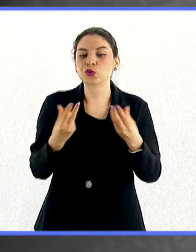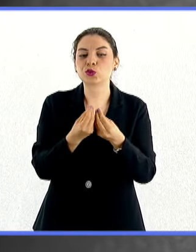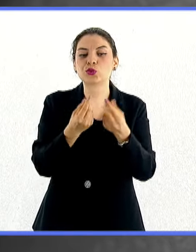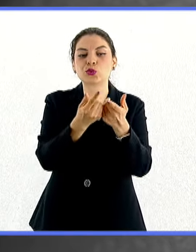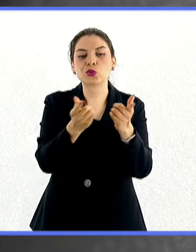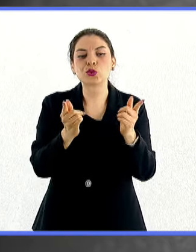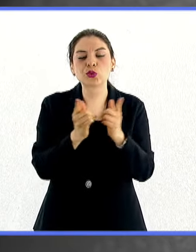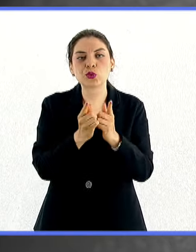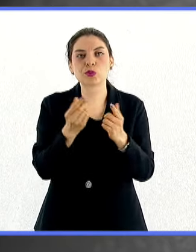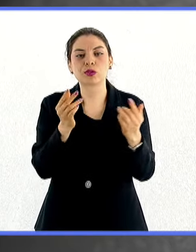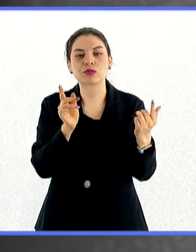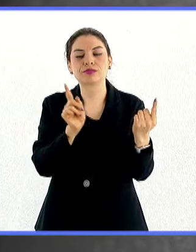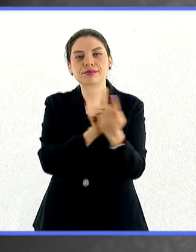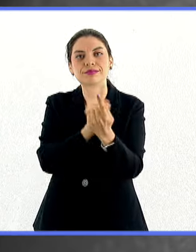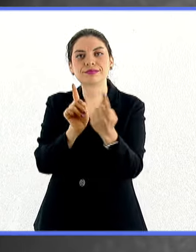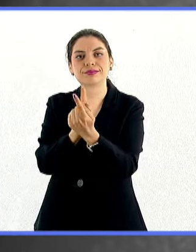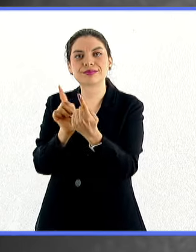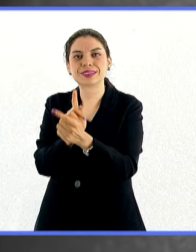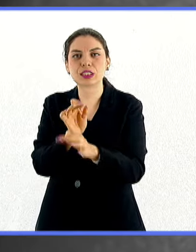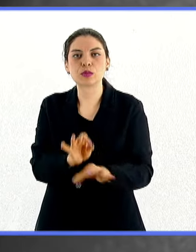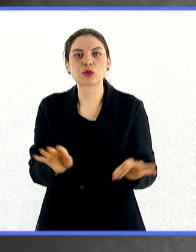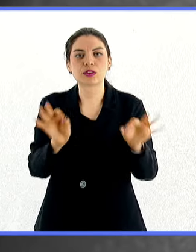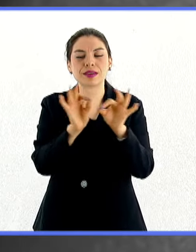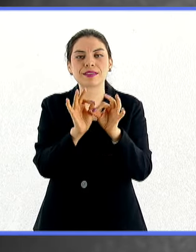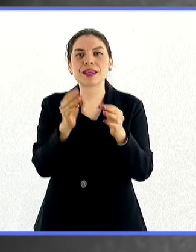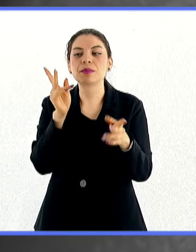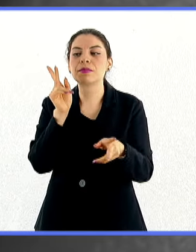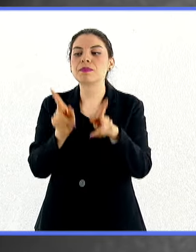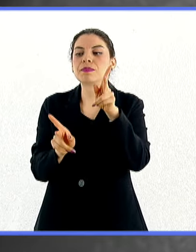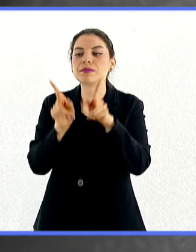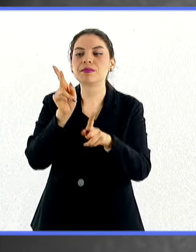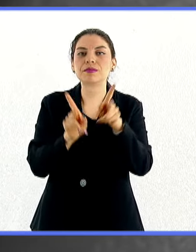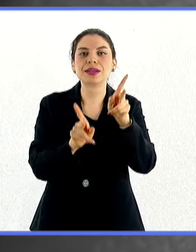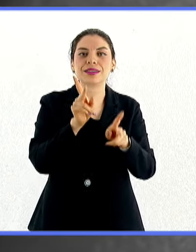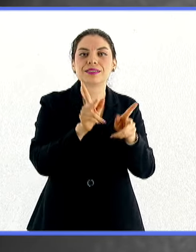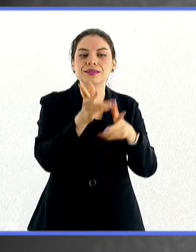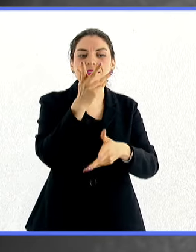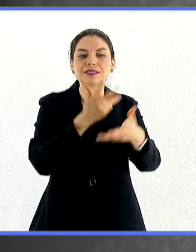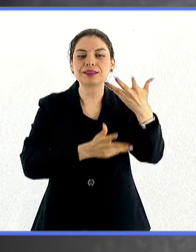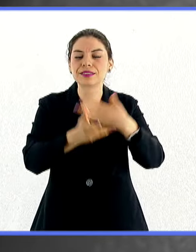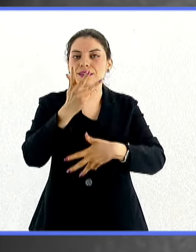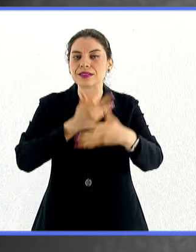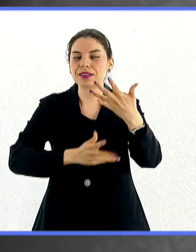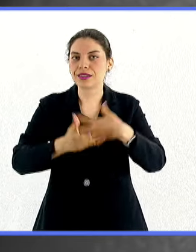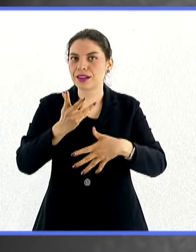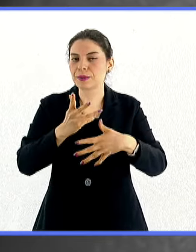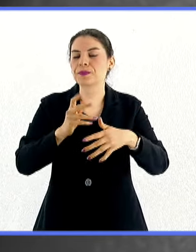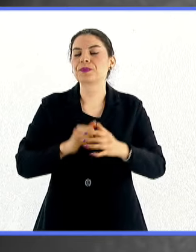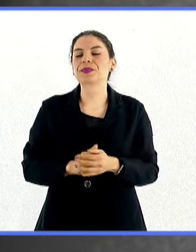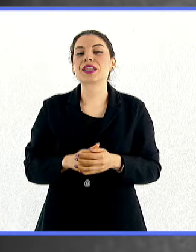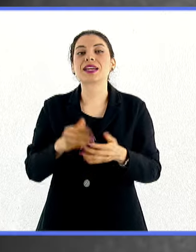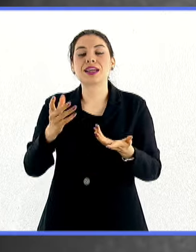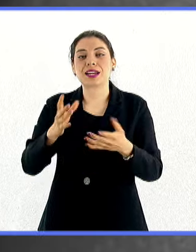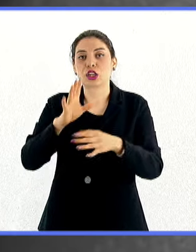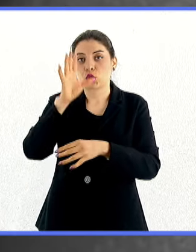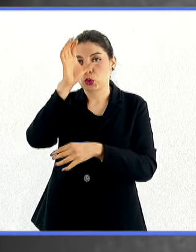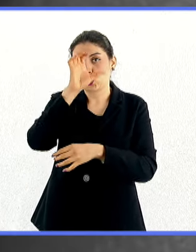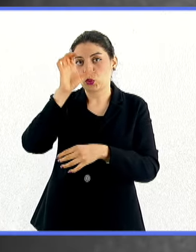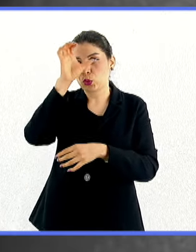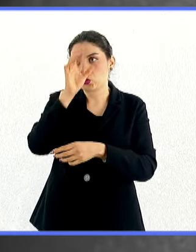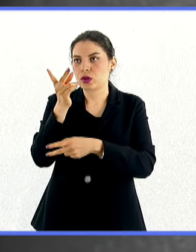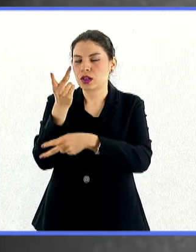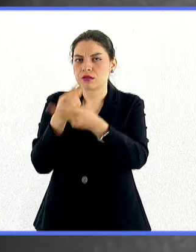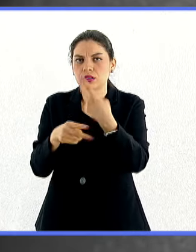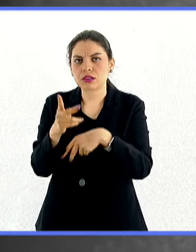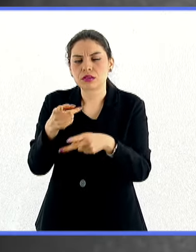la conversación. Borges dice, y esto me parece apasionante, que toda la cultura surgió de unos cuantos griegos que